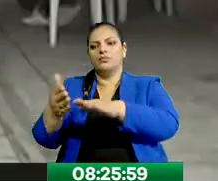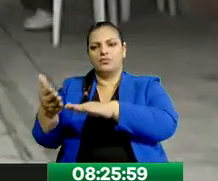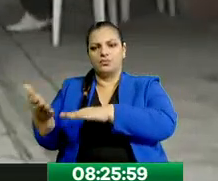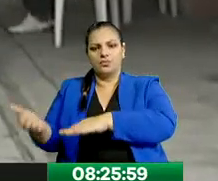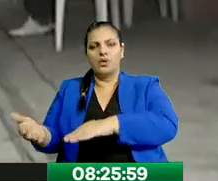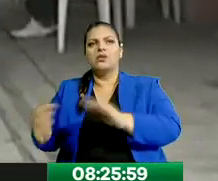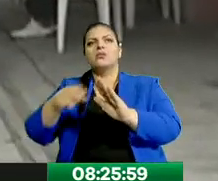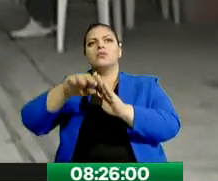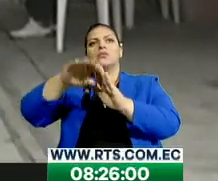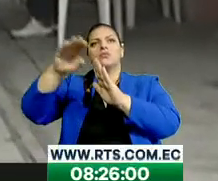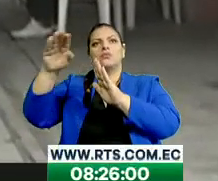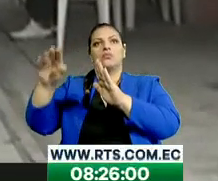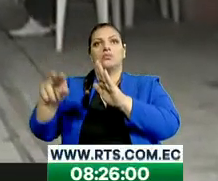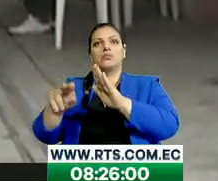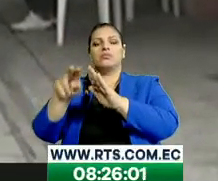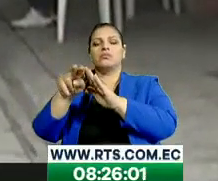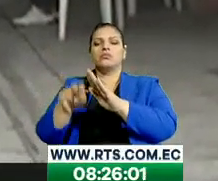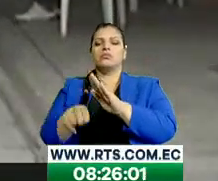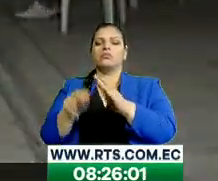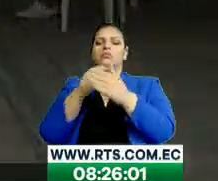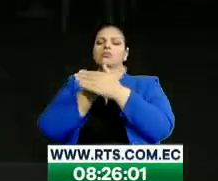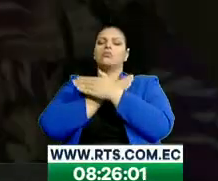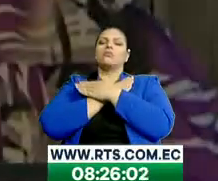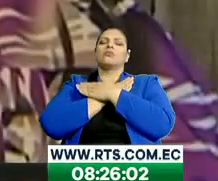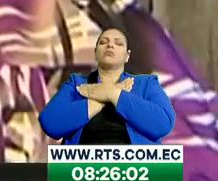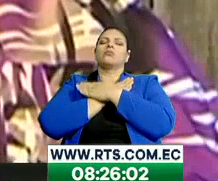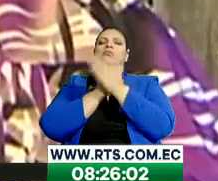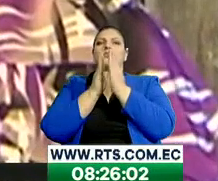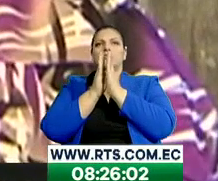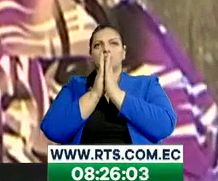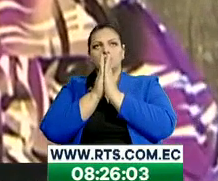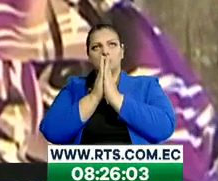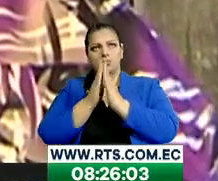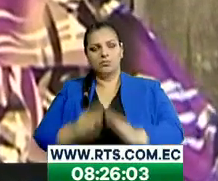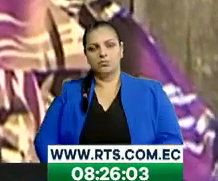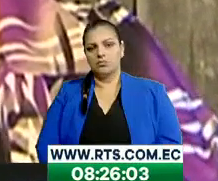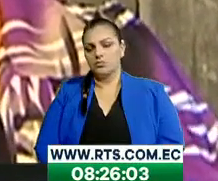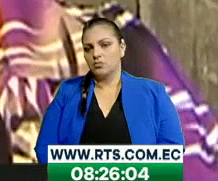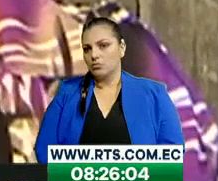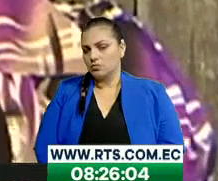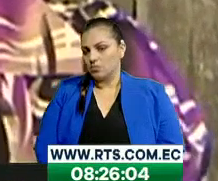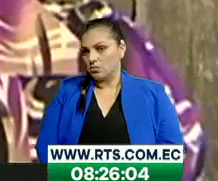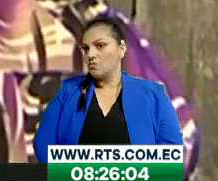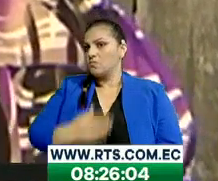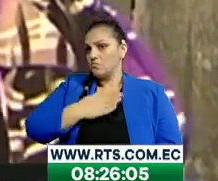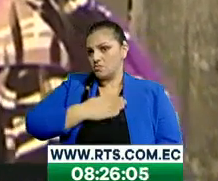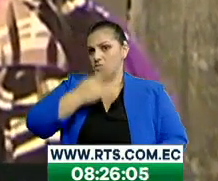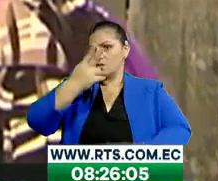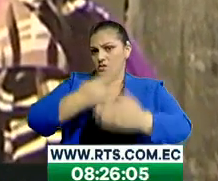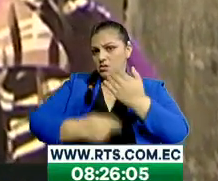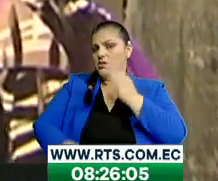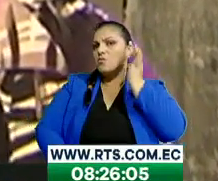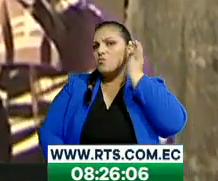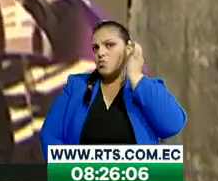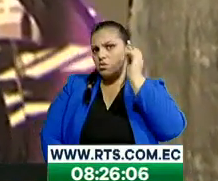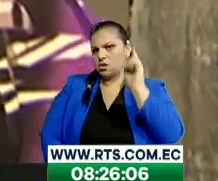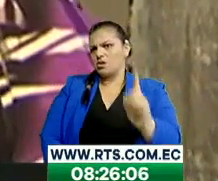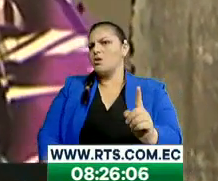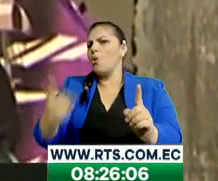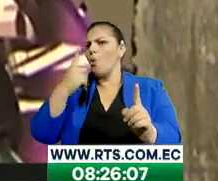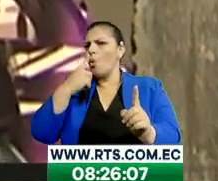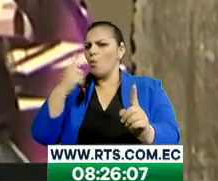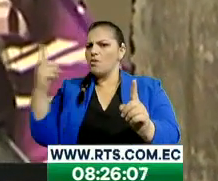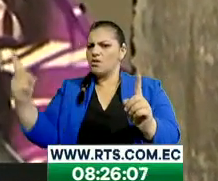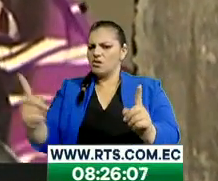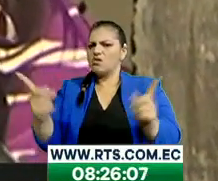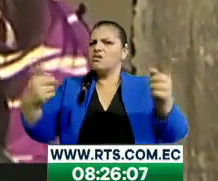fue señalado como el autor del crimen. Últimamente le pegó un día porque llegó un poquito tarde del trabajo. Le